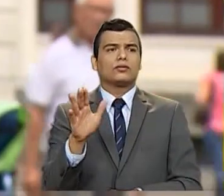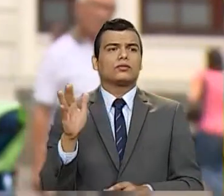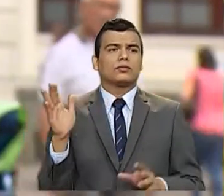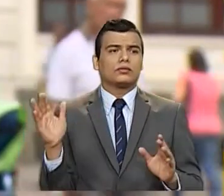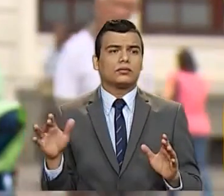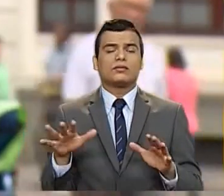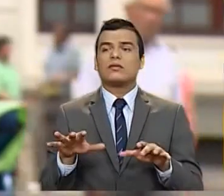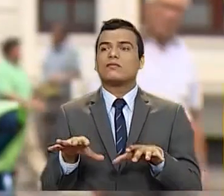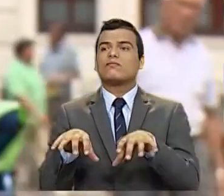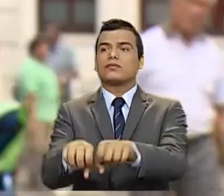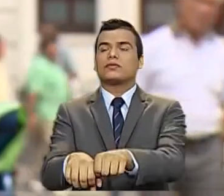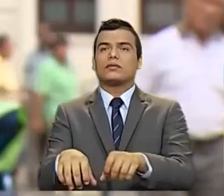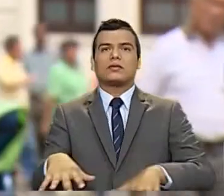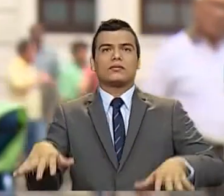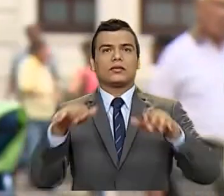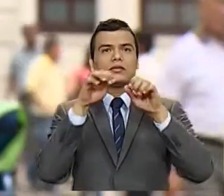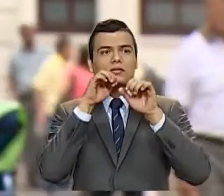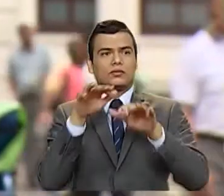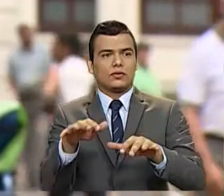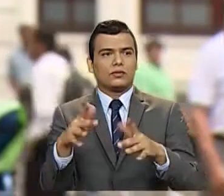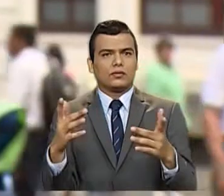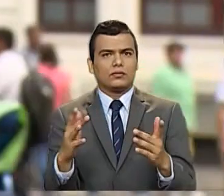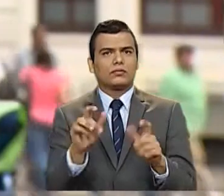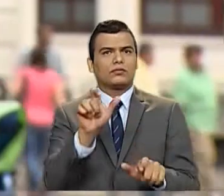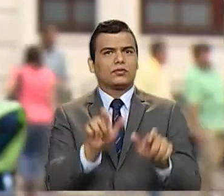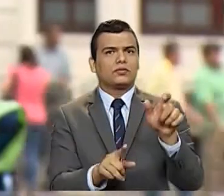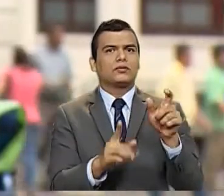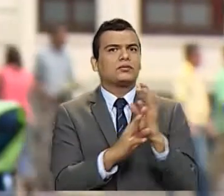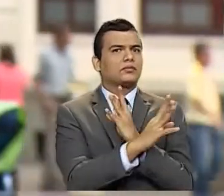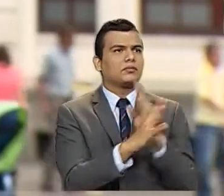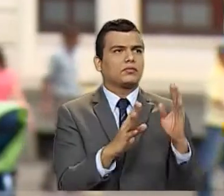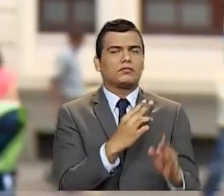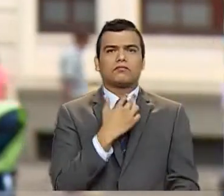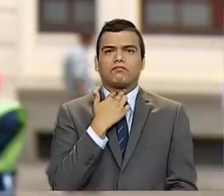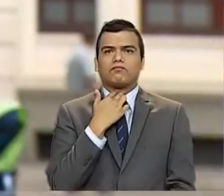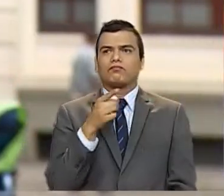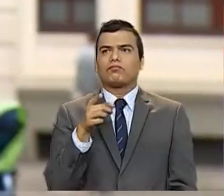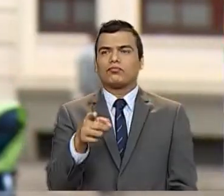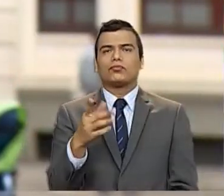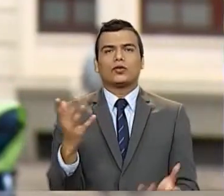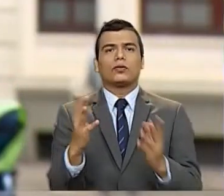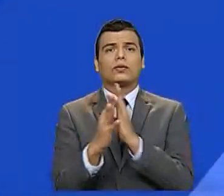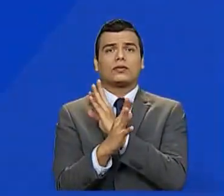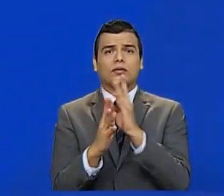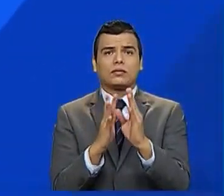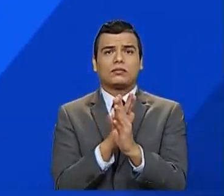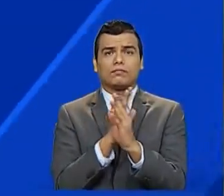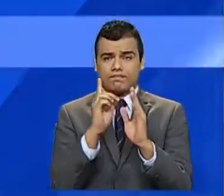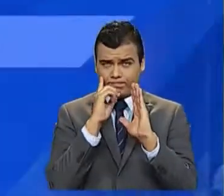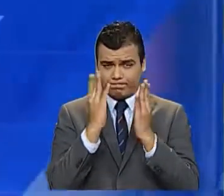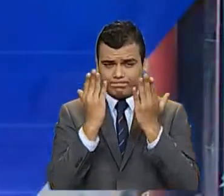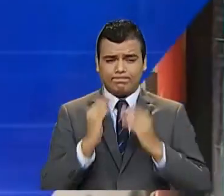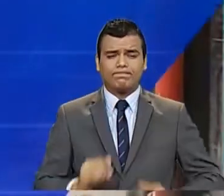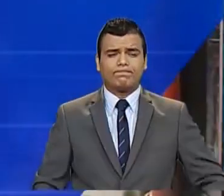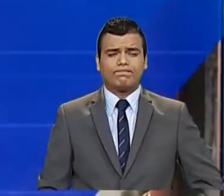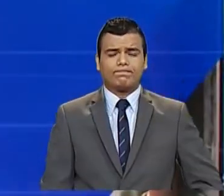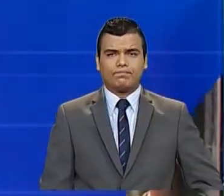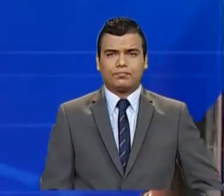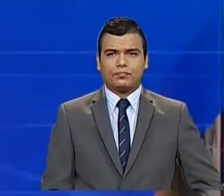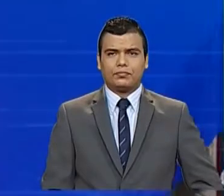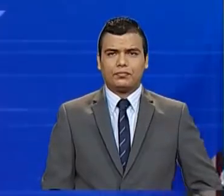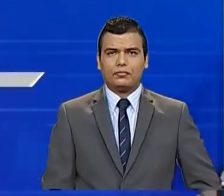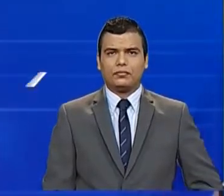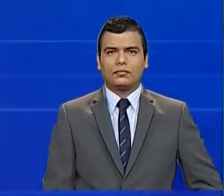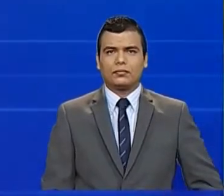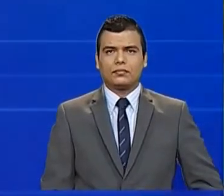espacio público impidiendo el buen tránsito de las personas, especialmente en el centro de la ciudad. Centímetro a centímetro, la